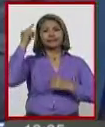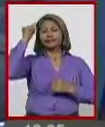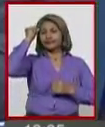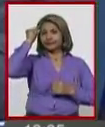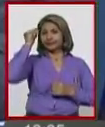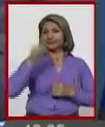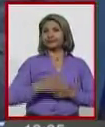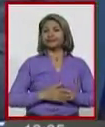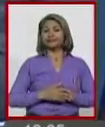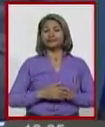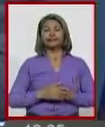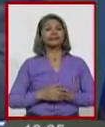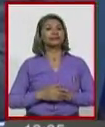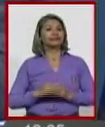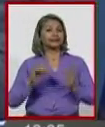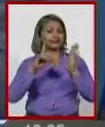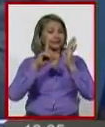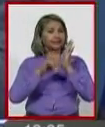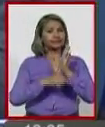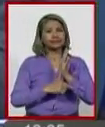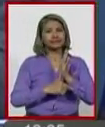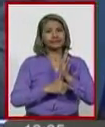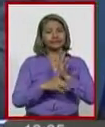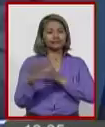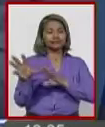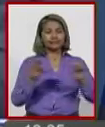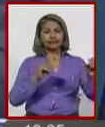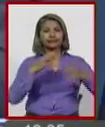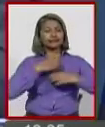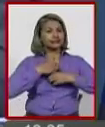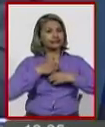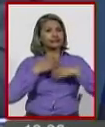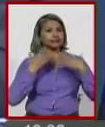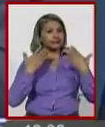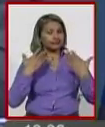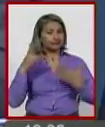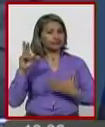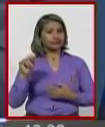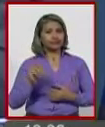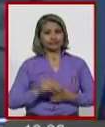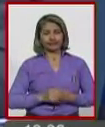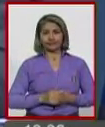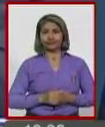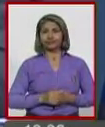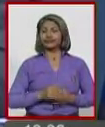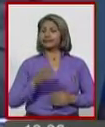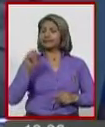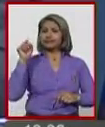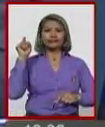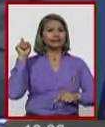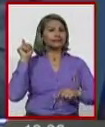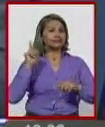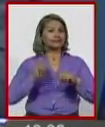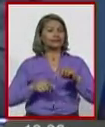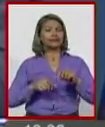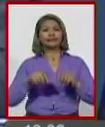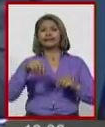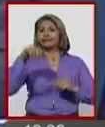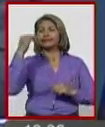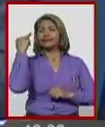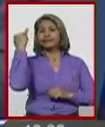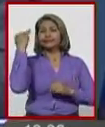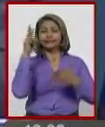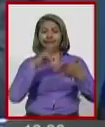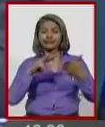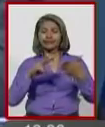gobierno, la prosecución de movilizaciones no es posible leer de otra